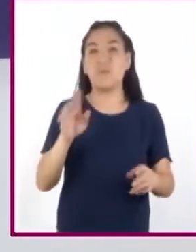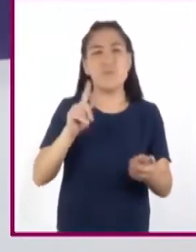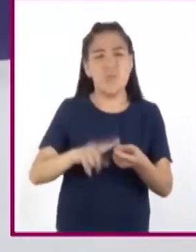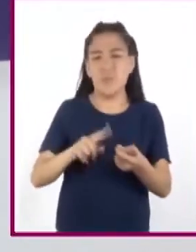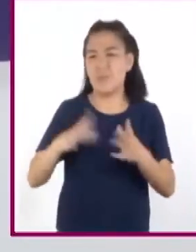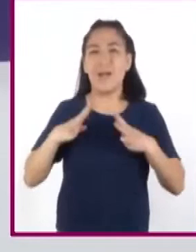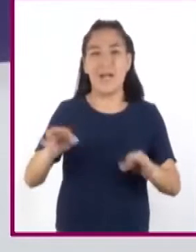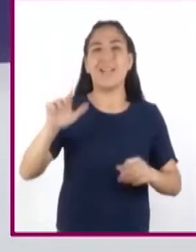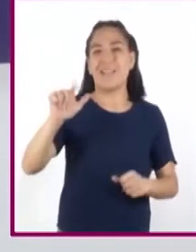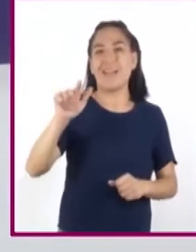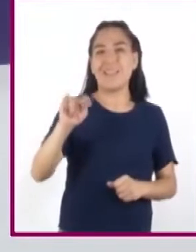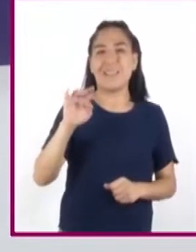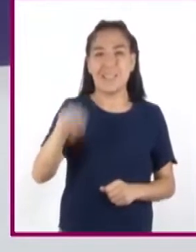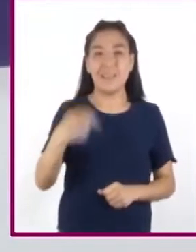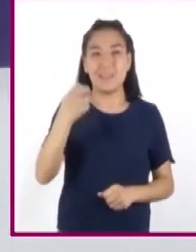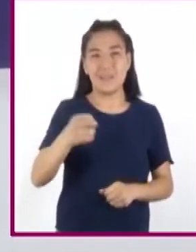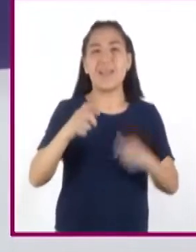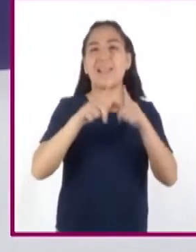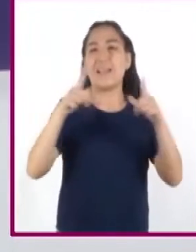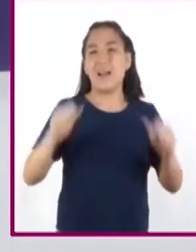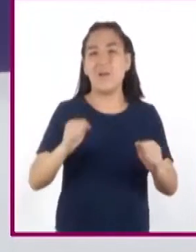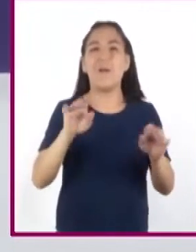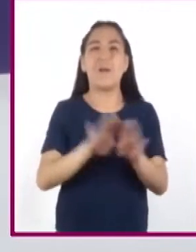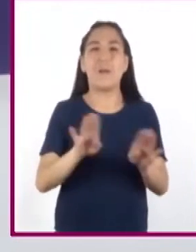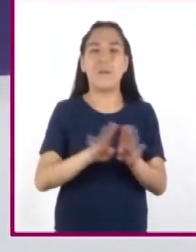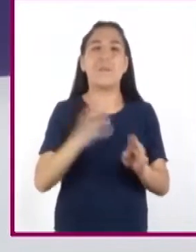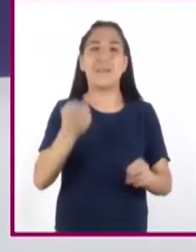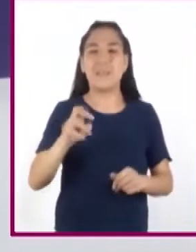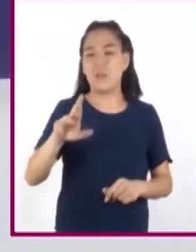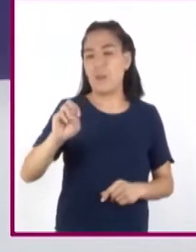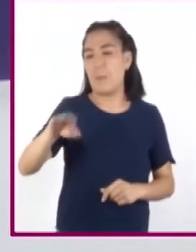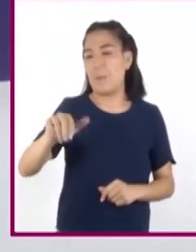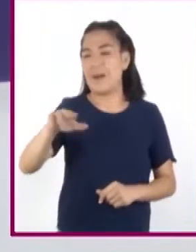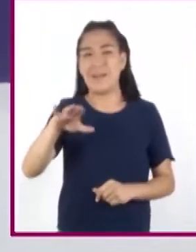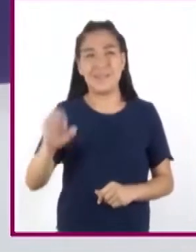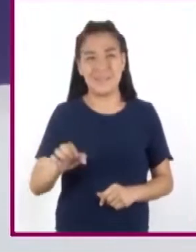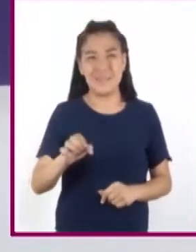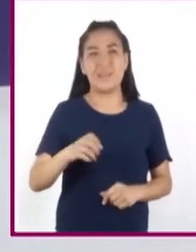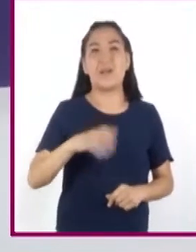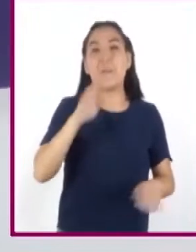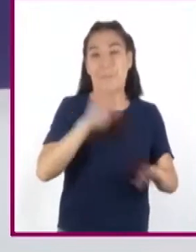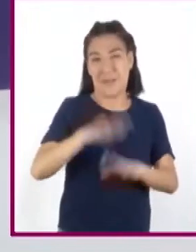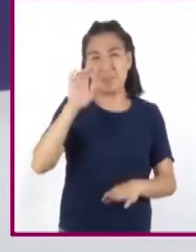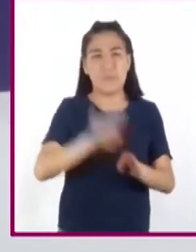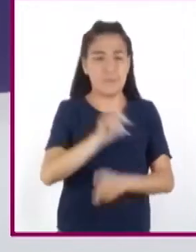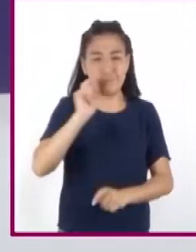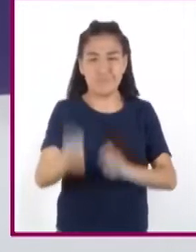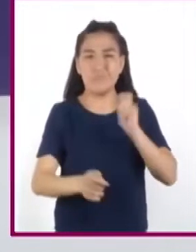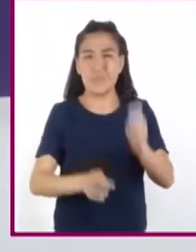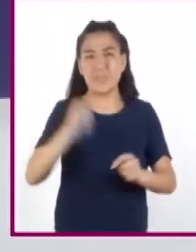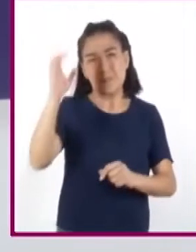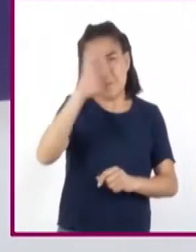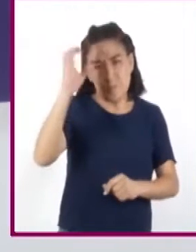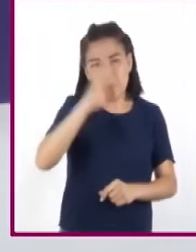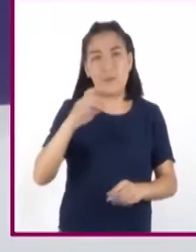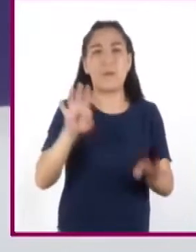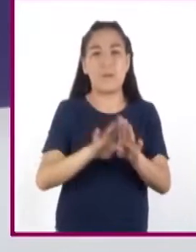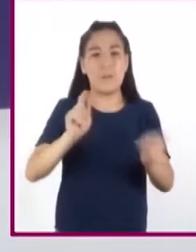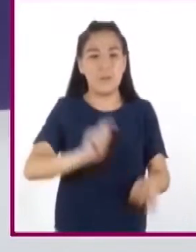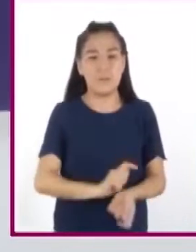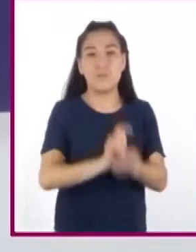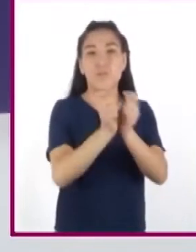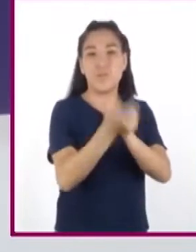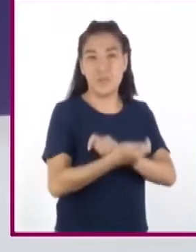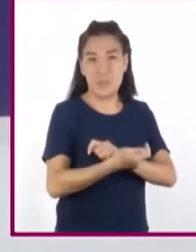les denomina lenguas romances. Para conocer sobre los aspectos culturales que intervinieron para que el español